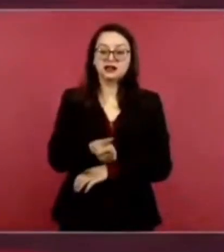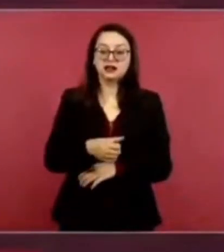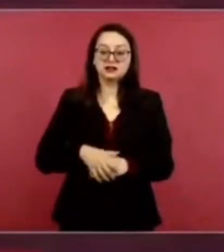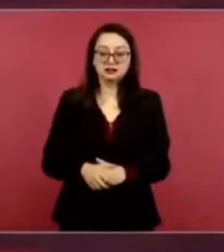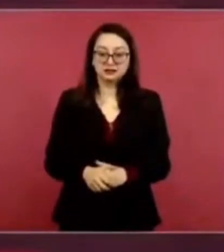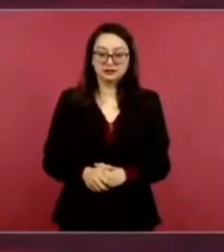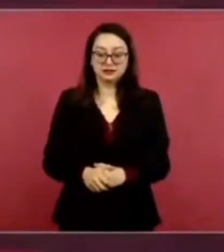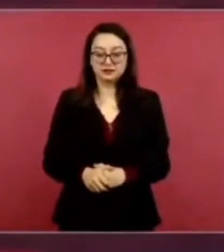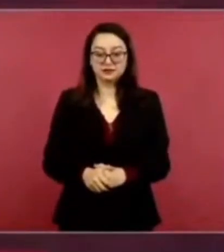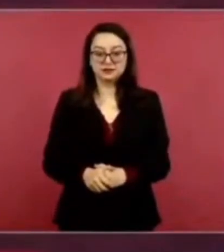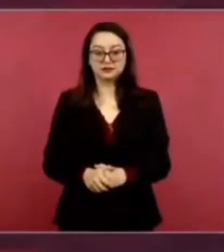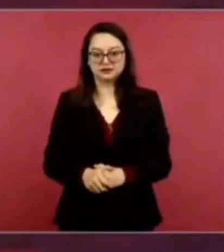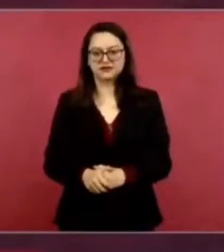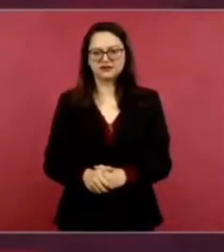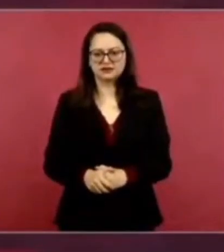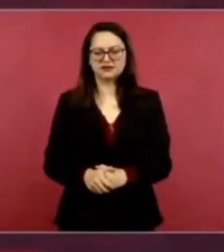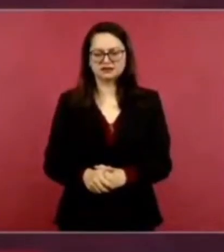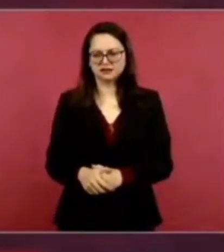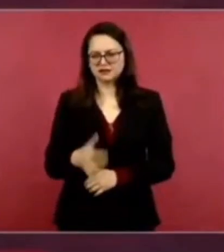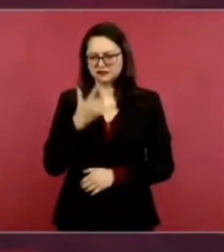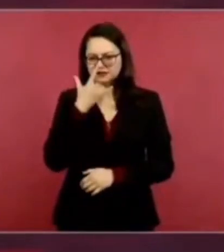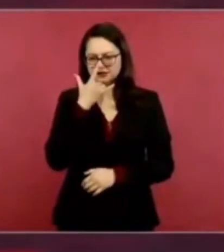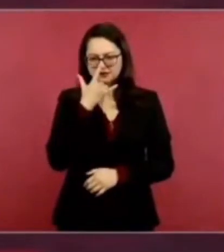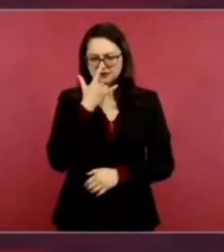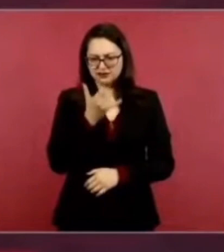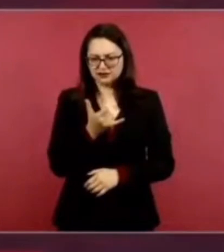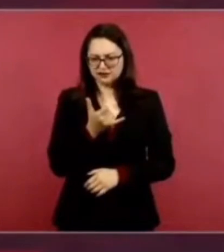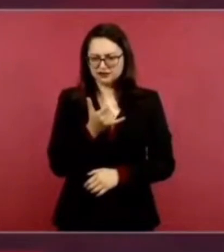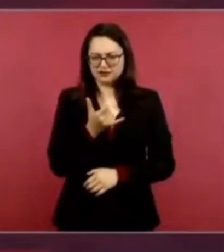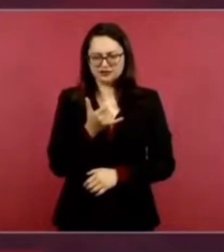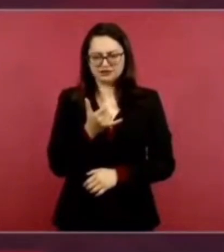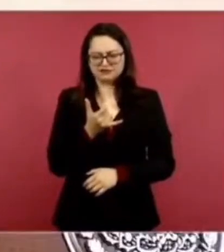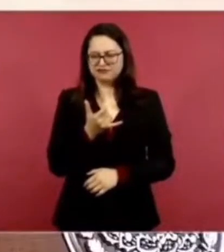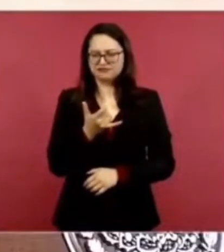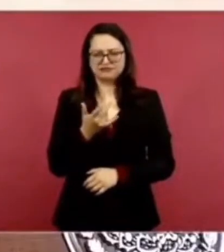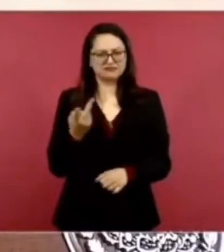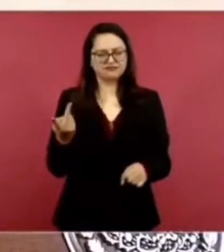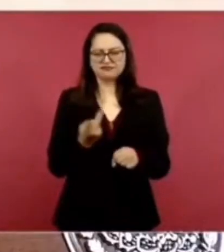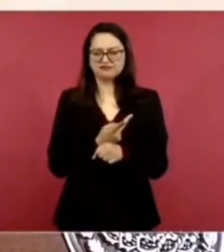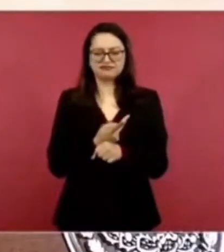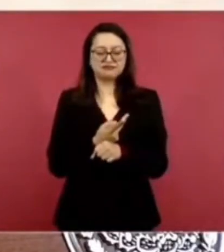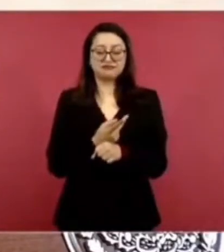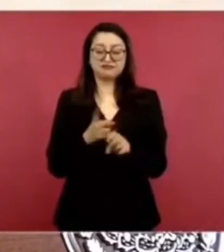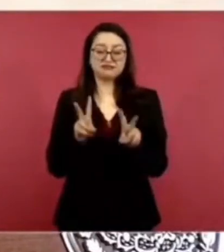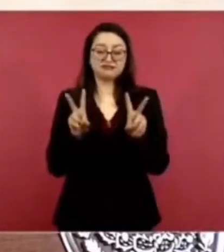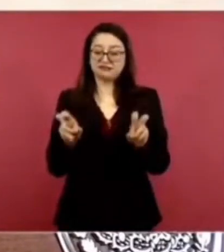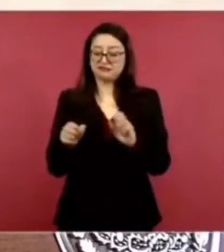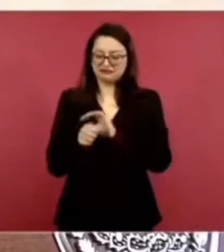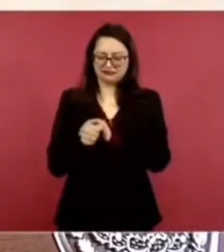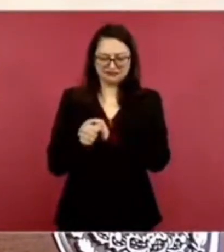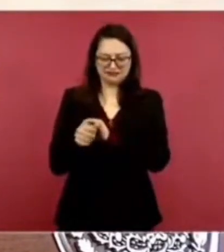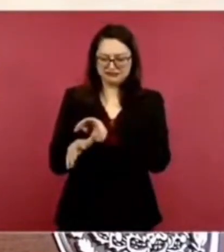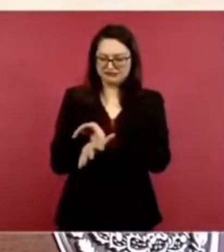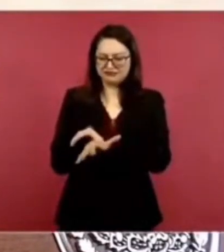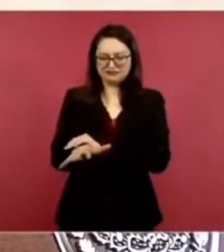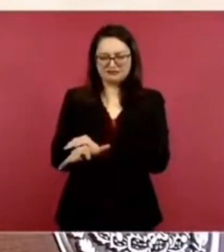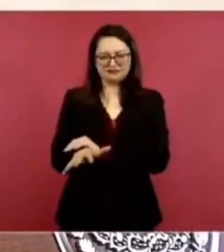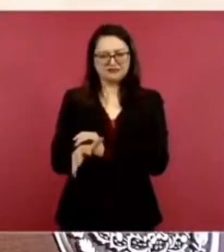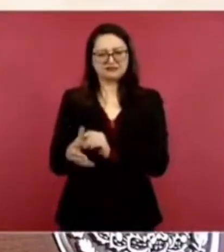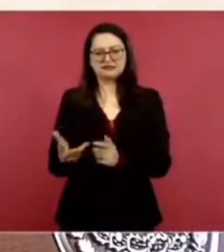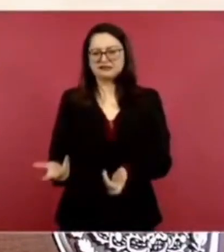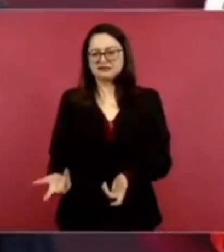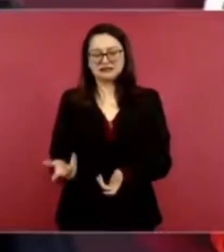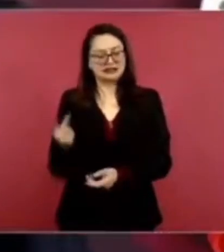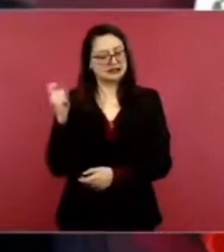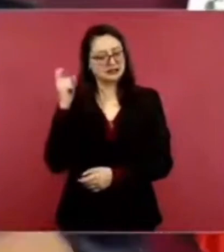por eso es muy Extraño todo lo de Ayotzinapa sobre todo el llamado pacto de